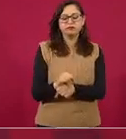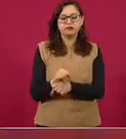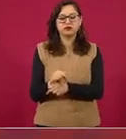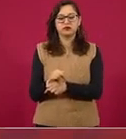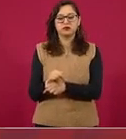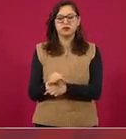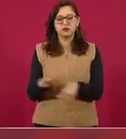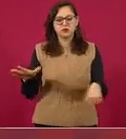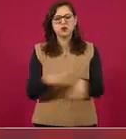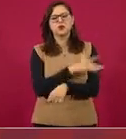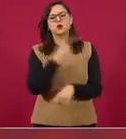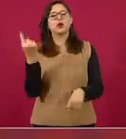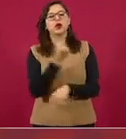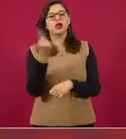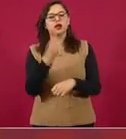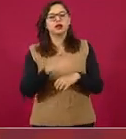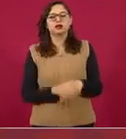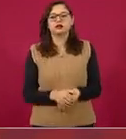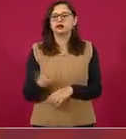a defender